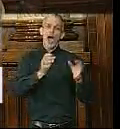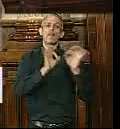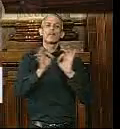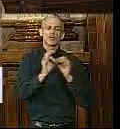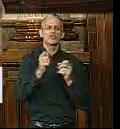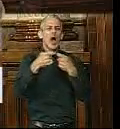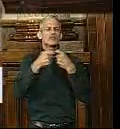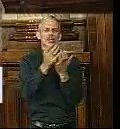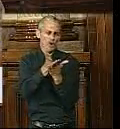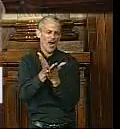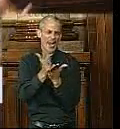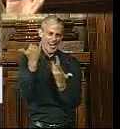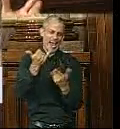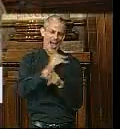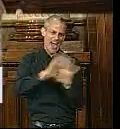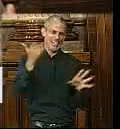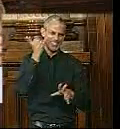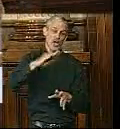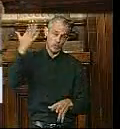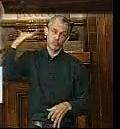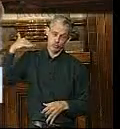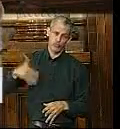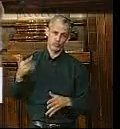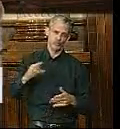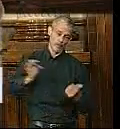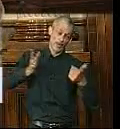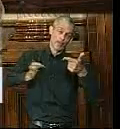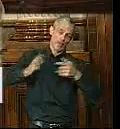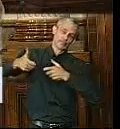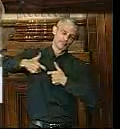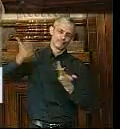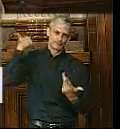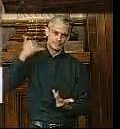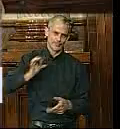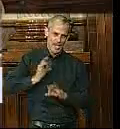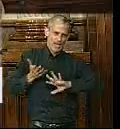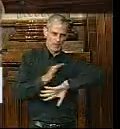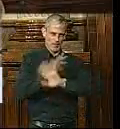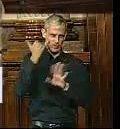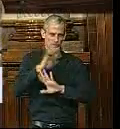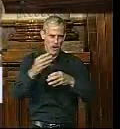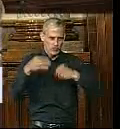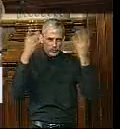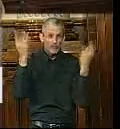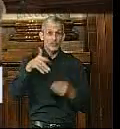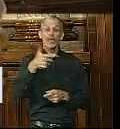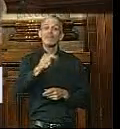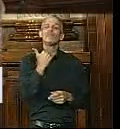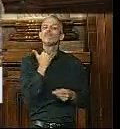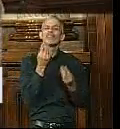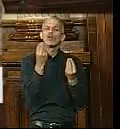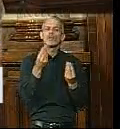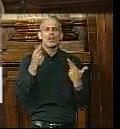Asociación Canales, de todas maneras, viene hace rato siendo distinguida por su aporte increíble. ¿Y Videolibros